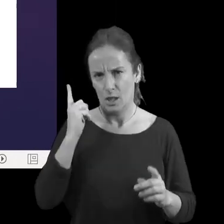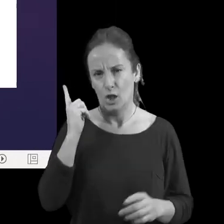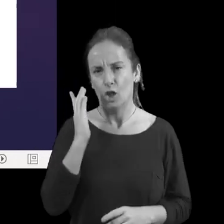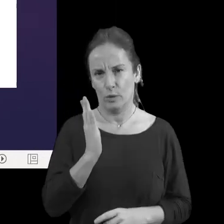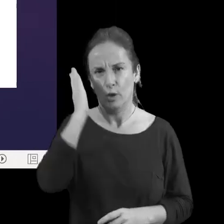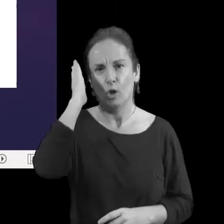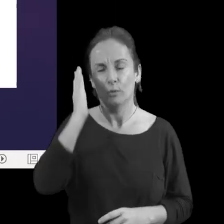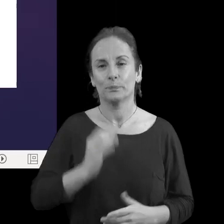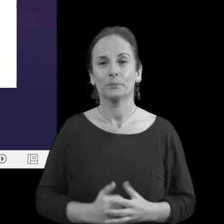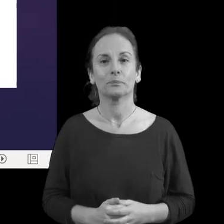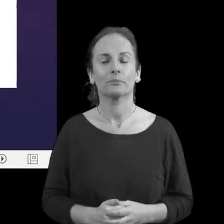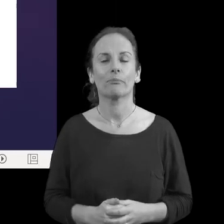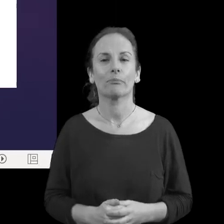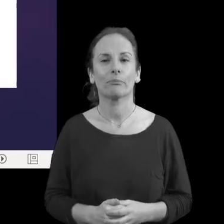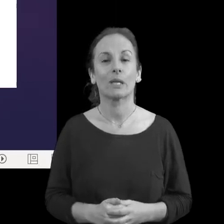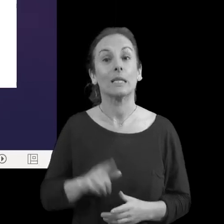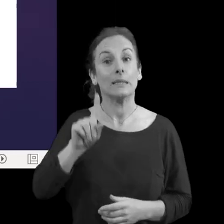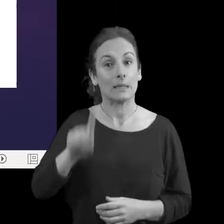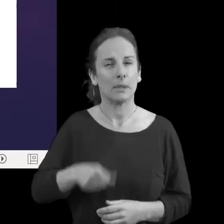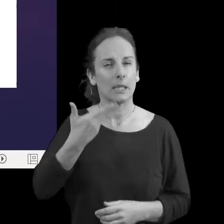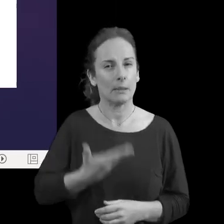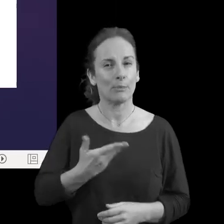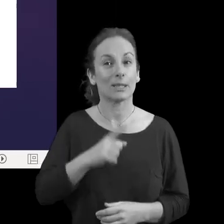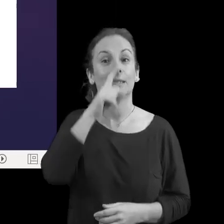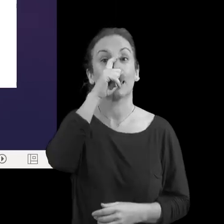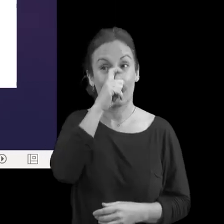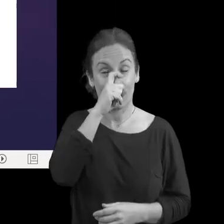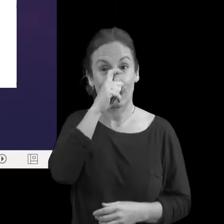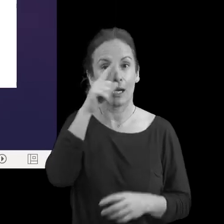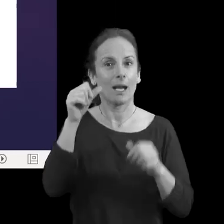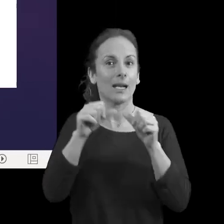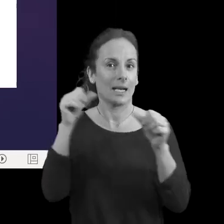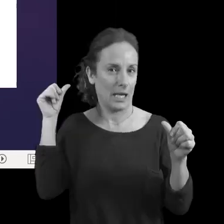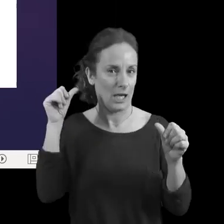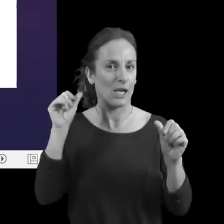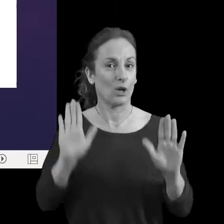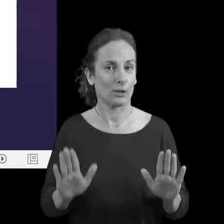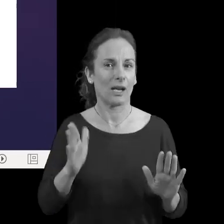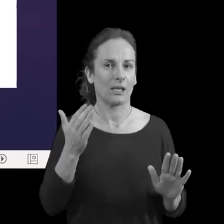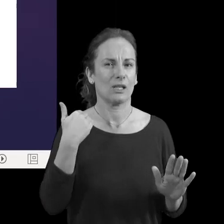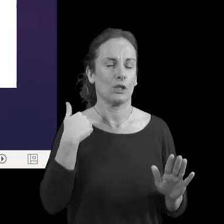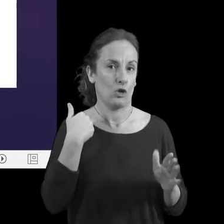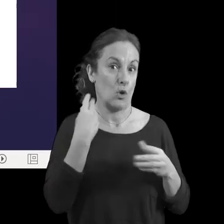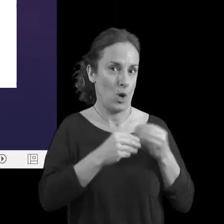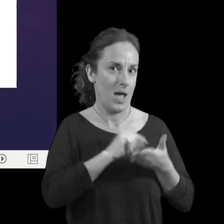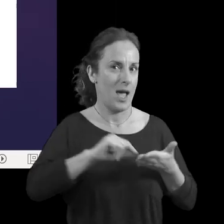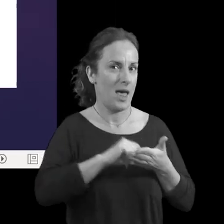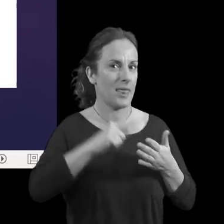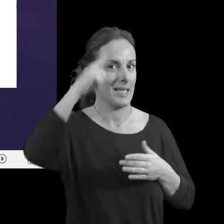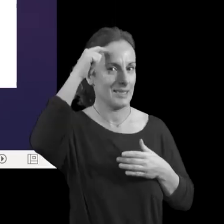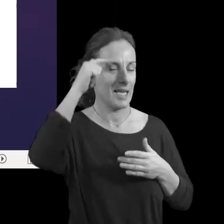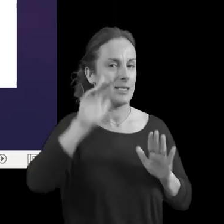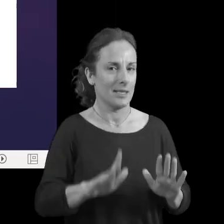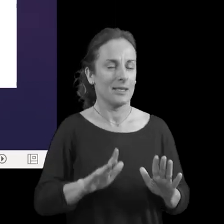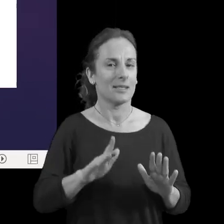con la visibilidad creo que también es interesante recordar, y esto me lo encontré también yo cuando hacía la tesis, cómo en los años 90